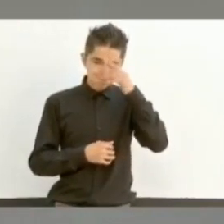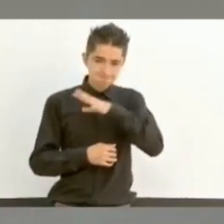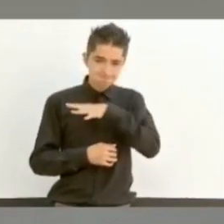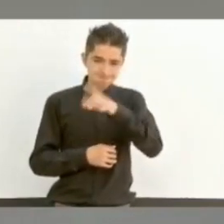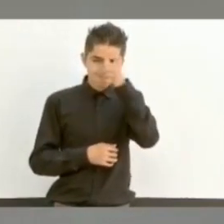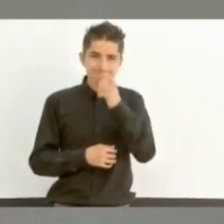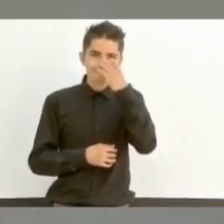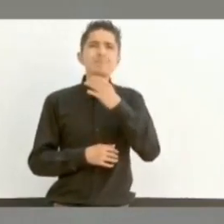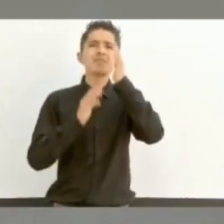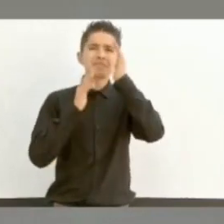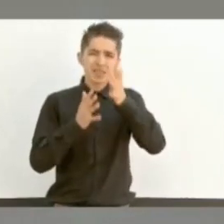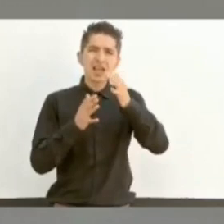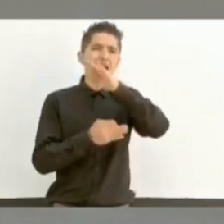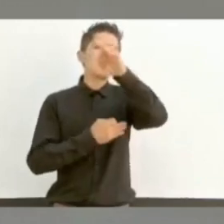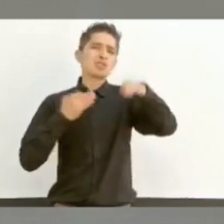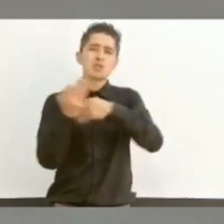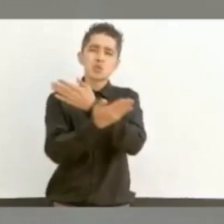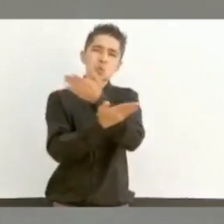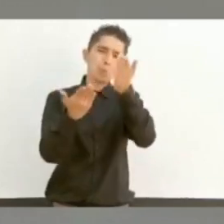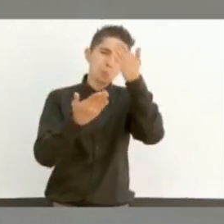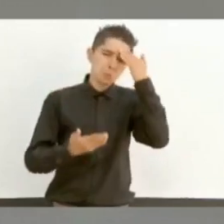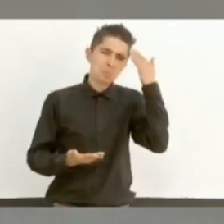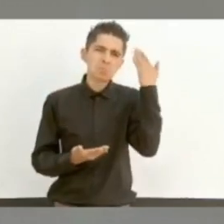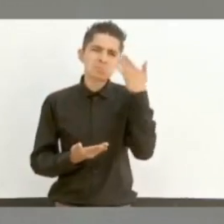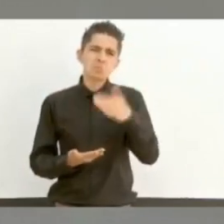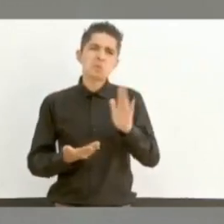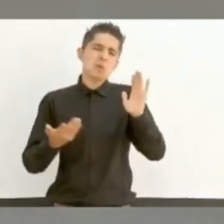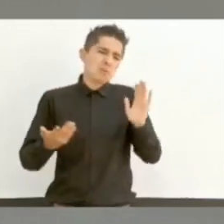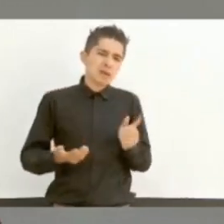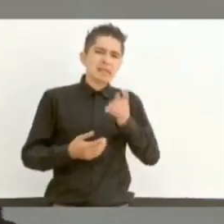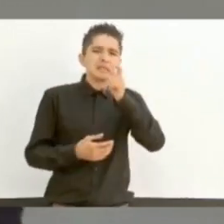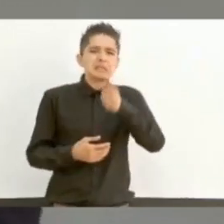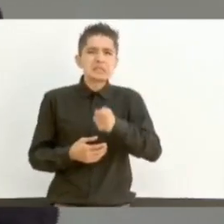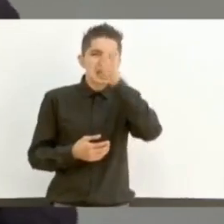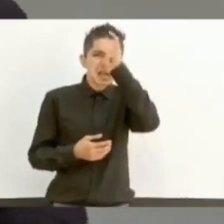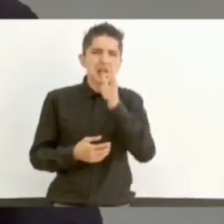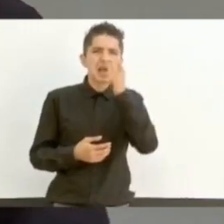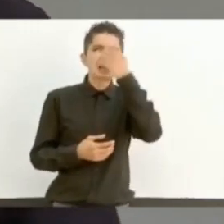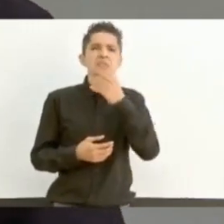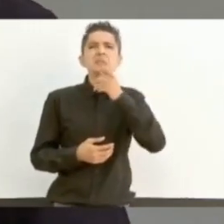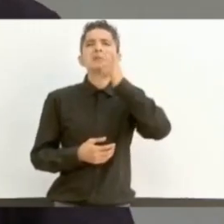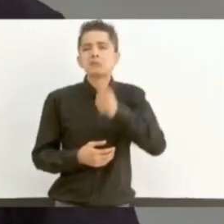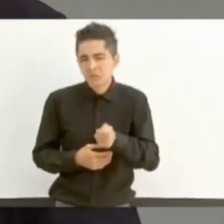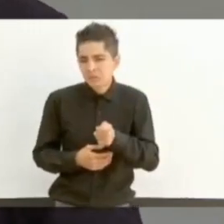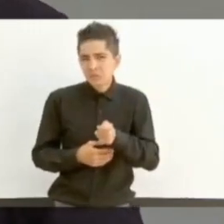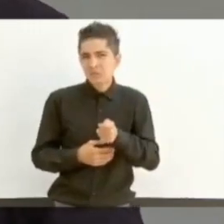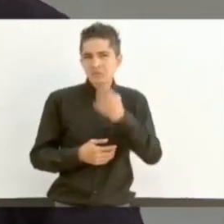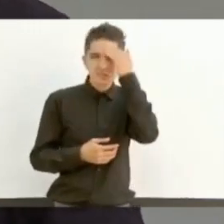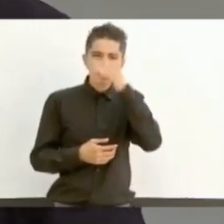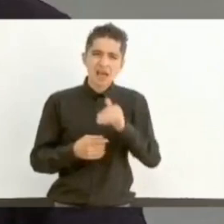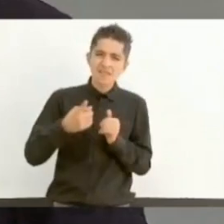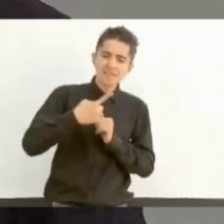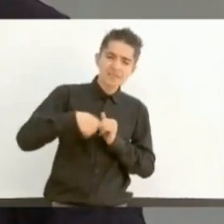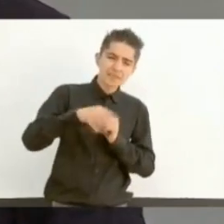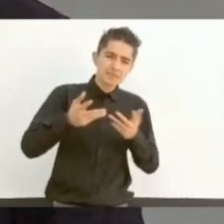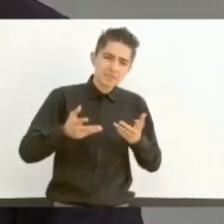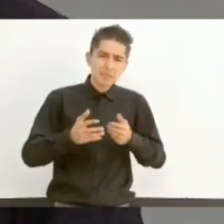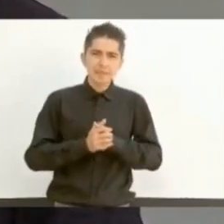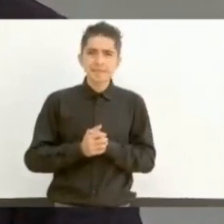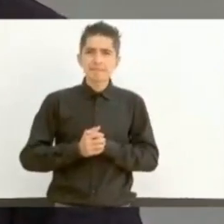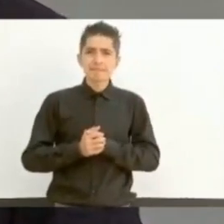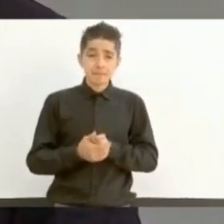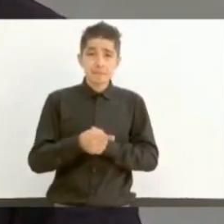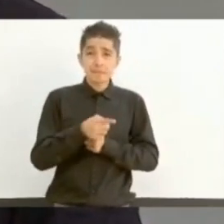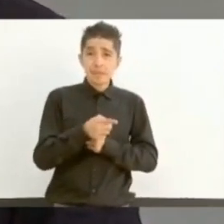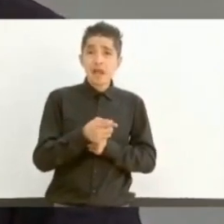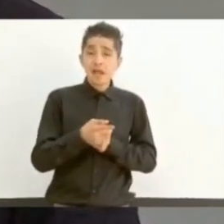Ya todos sabemos lo que significó el general Cárdenas. Él fue el que le